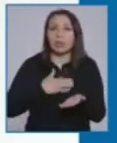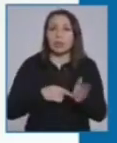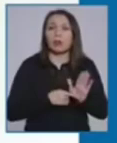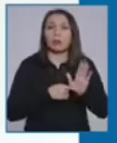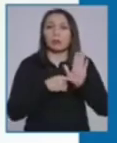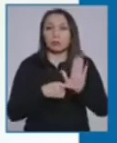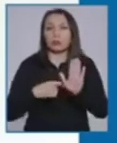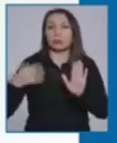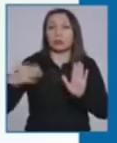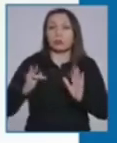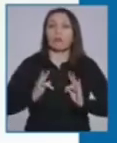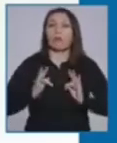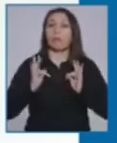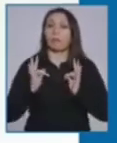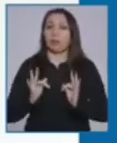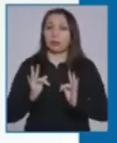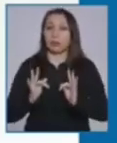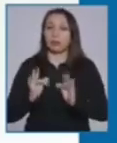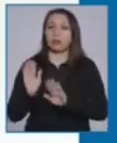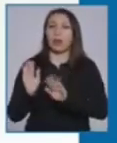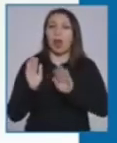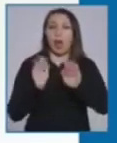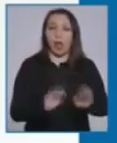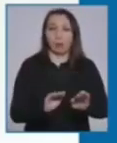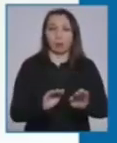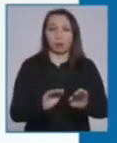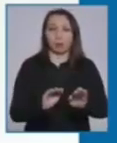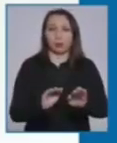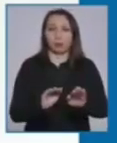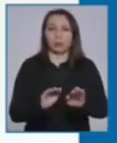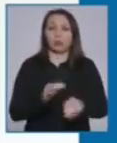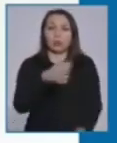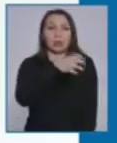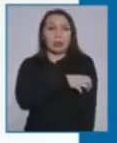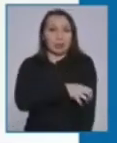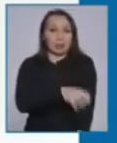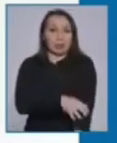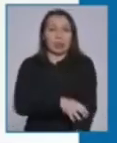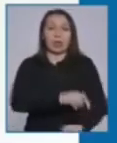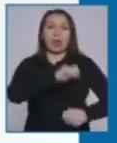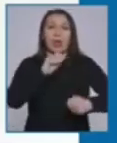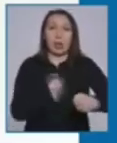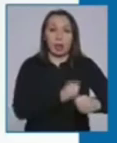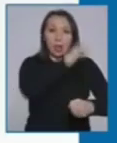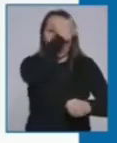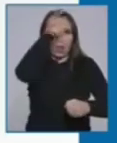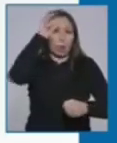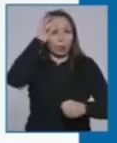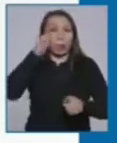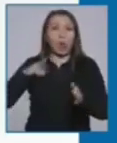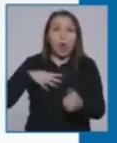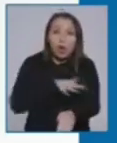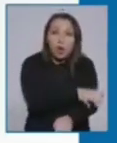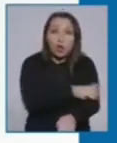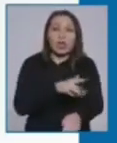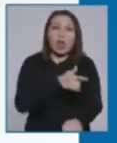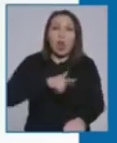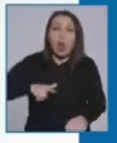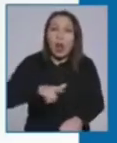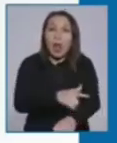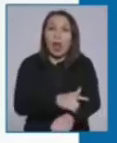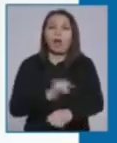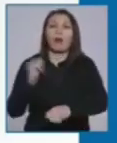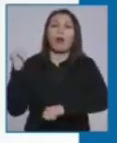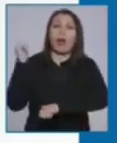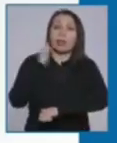destacar, felicitar y apoyar a las regiones de la Araucanía, Los Ríos, Los Lagos y